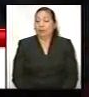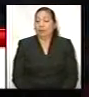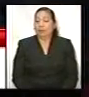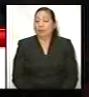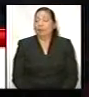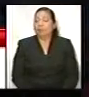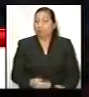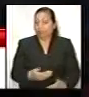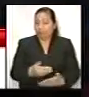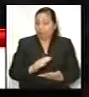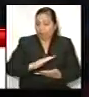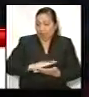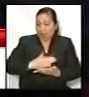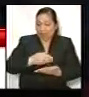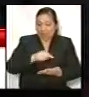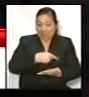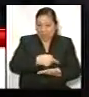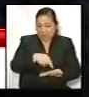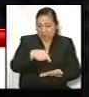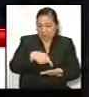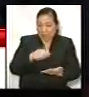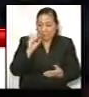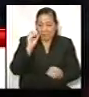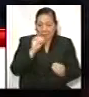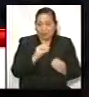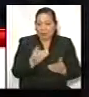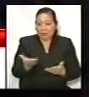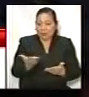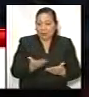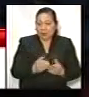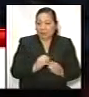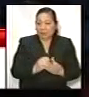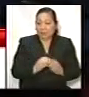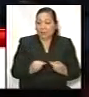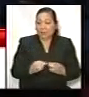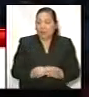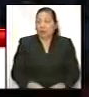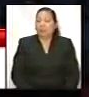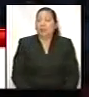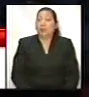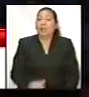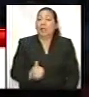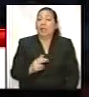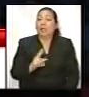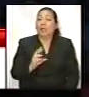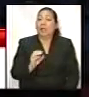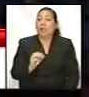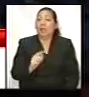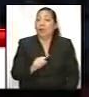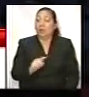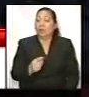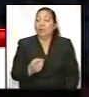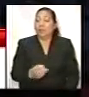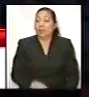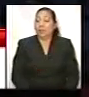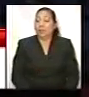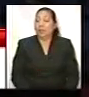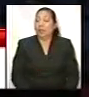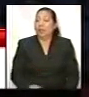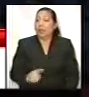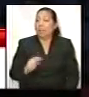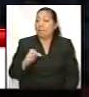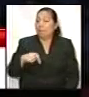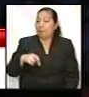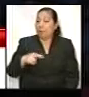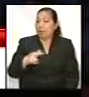en las tablas exclusivamente las sugerencias recogidas de parte de la congresista Mercedes Araos, congresista José Ramírez, la congresista Tania